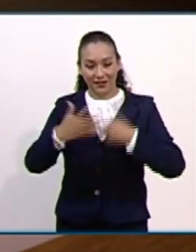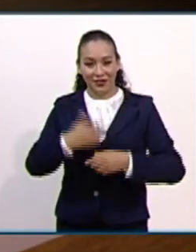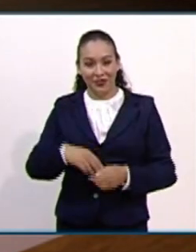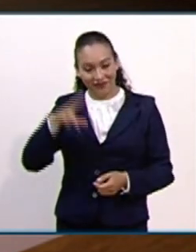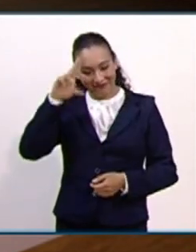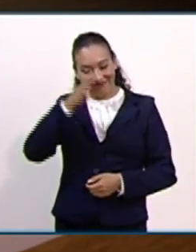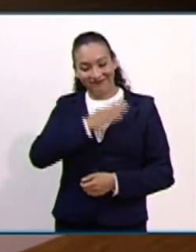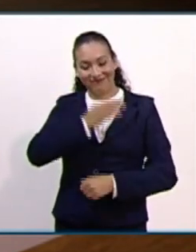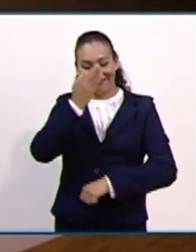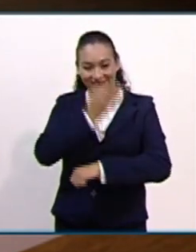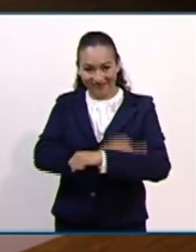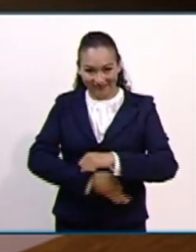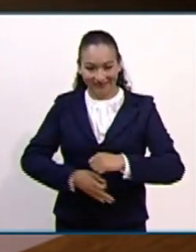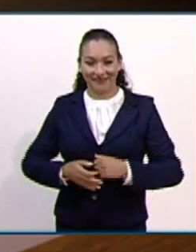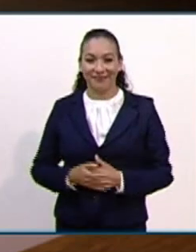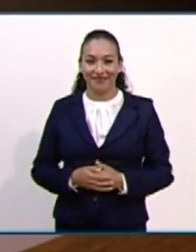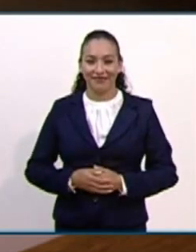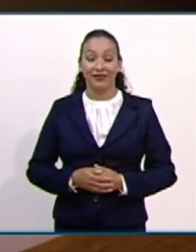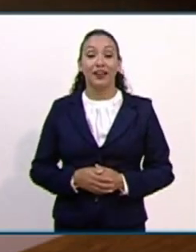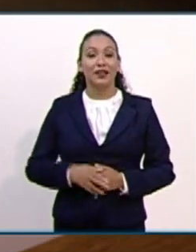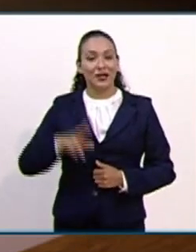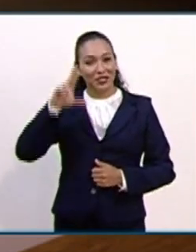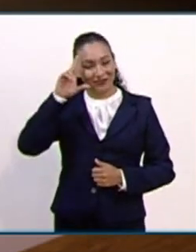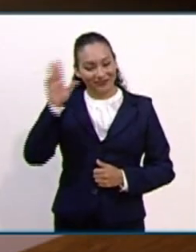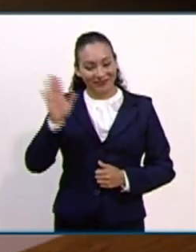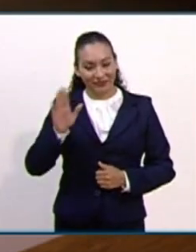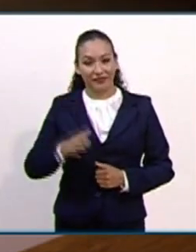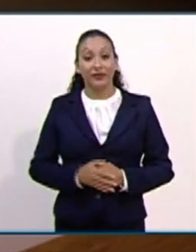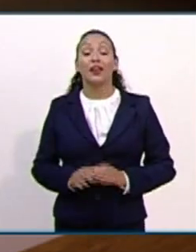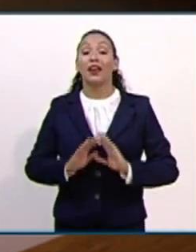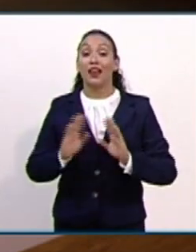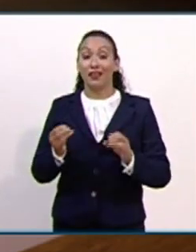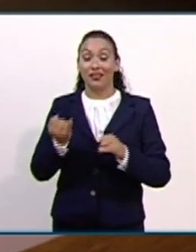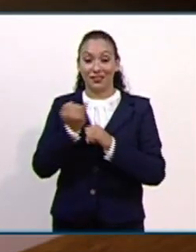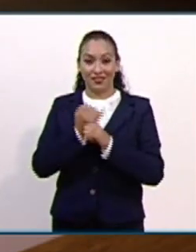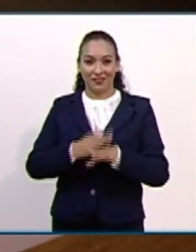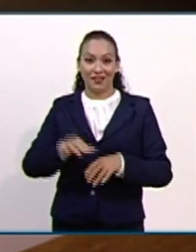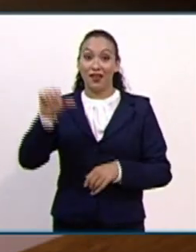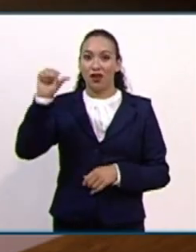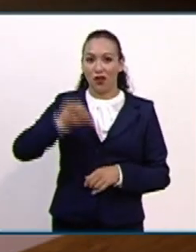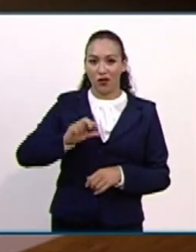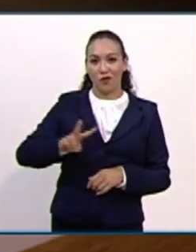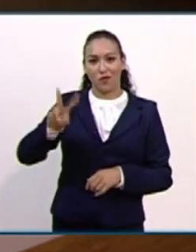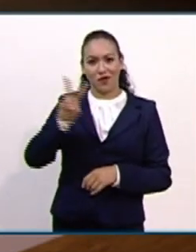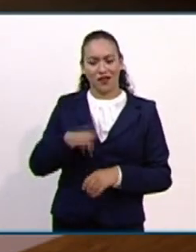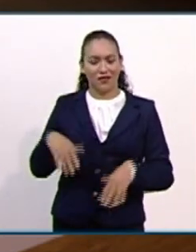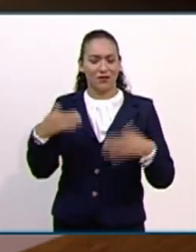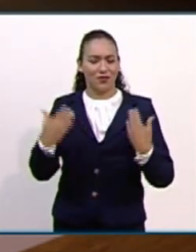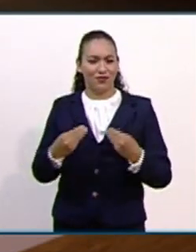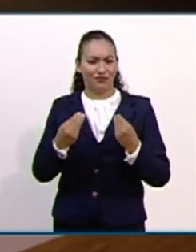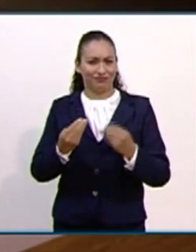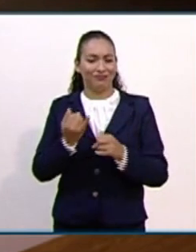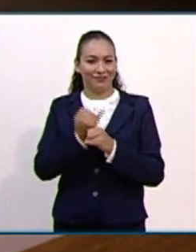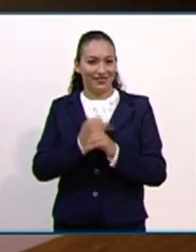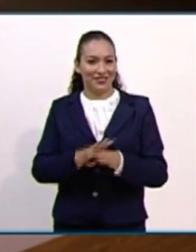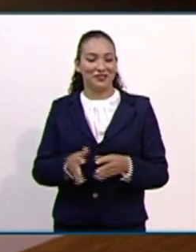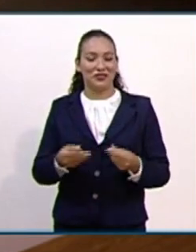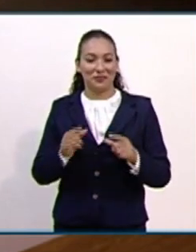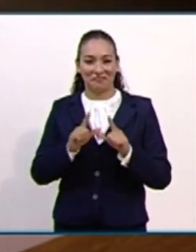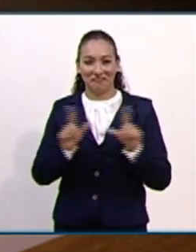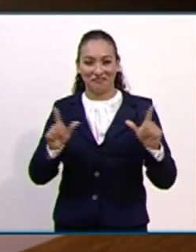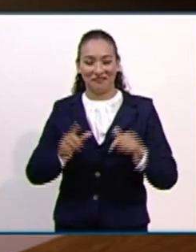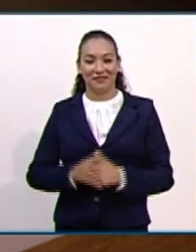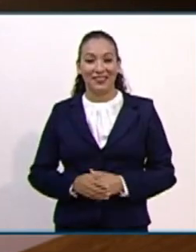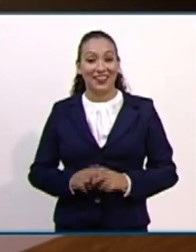interpretación en lengua de señas mexicana. Muchísima información este viernes, la cual tenemos lista ya, preparada, y